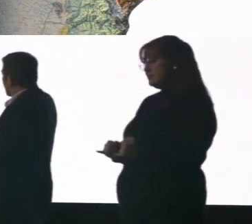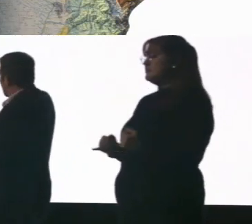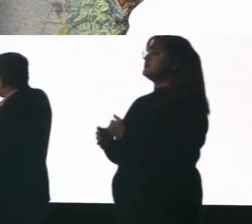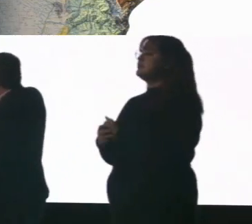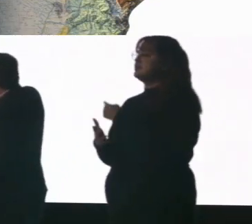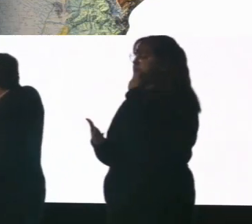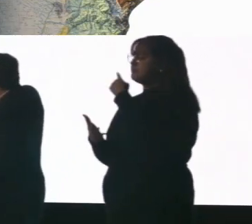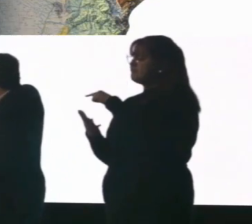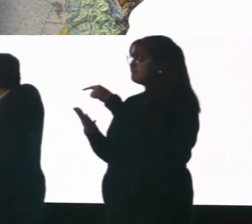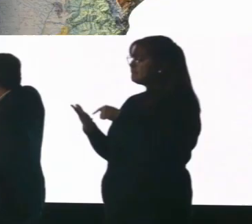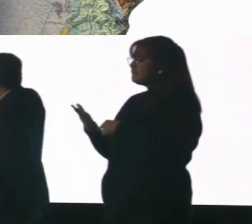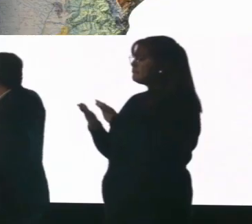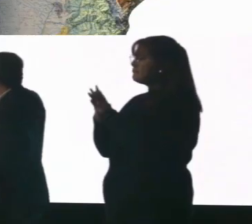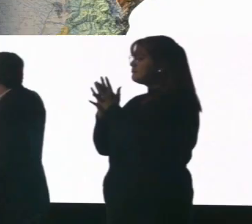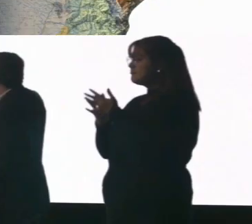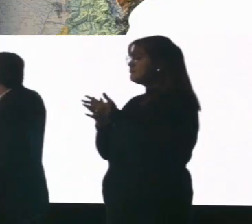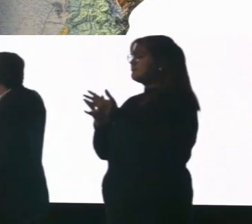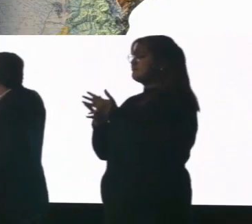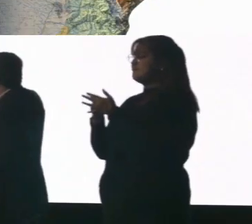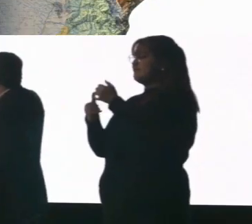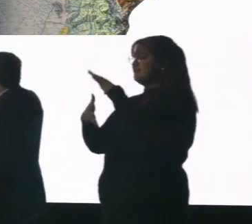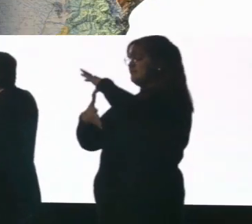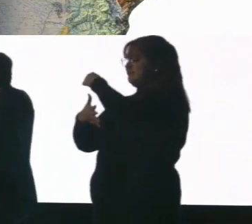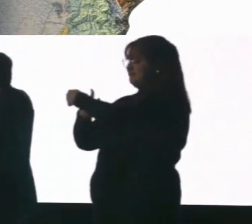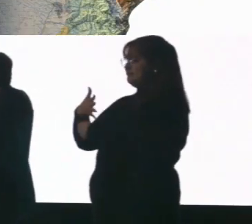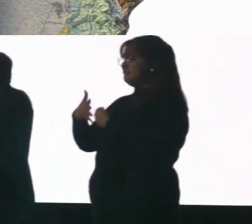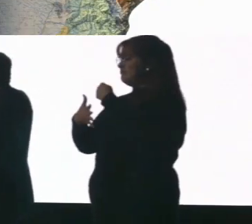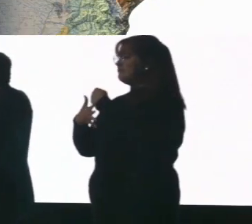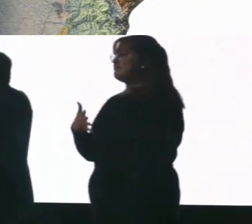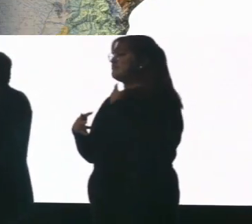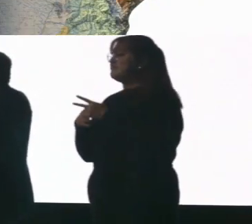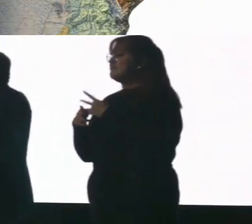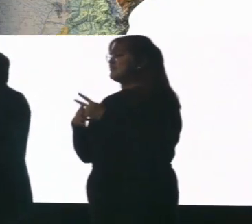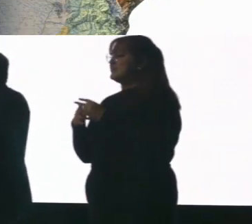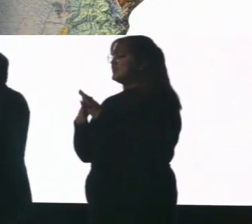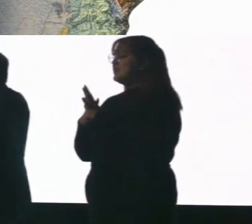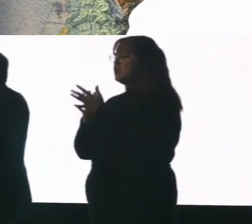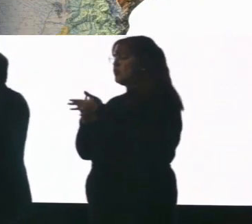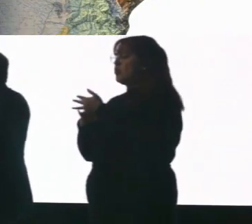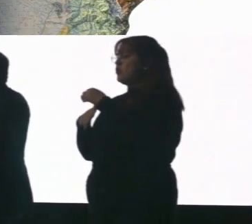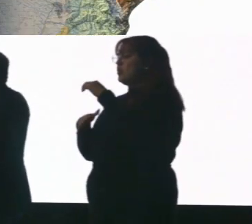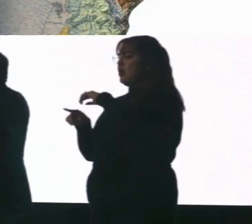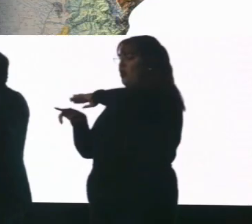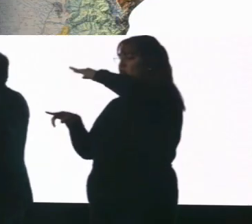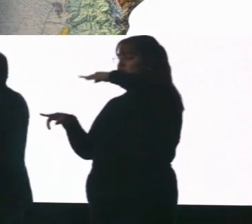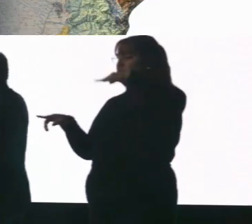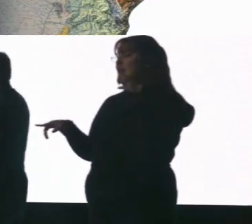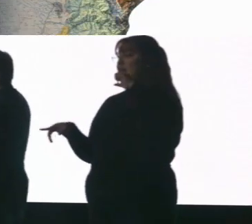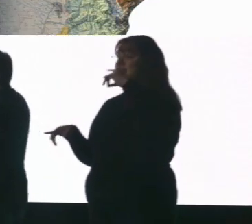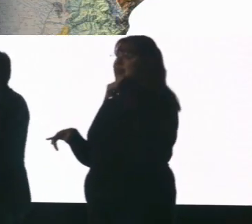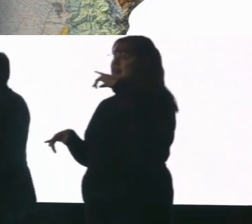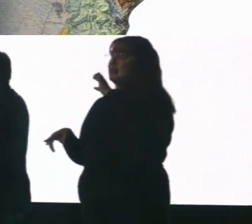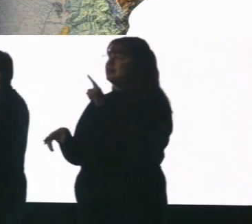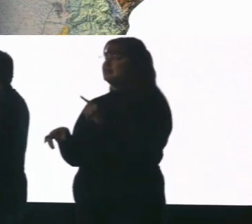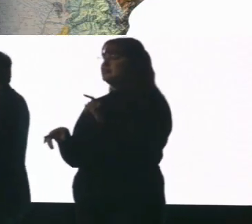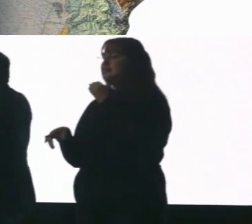que corresponden en el borde occidental a la cordillera, o sea, a todo lo que sería la cordillera de los Andes, y luego, ¿verdad?,